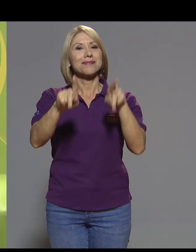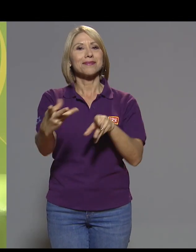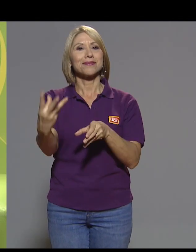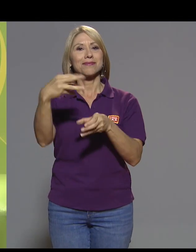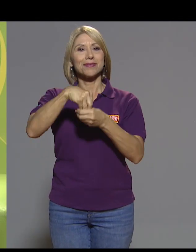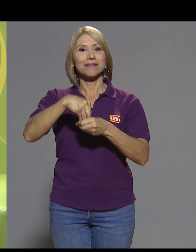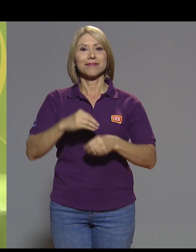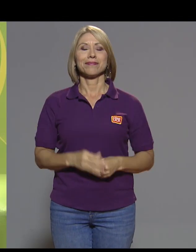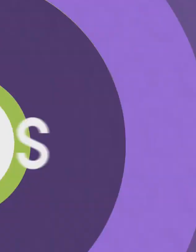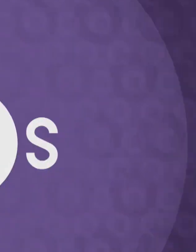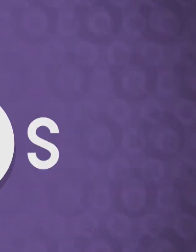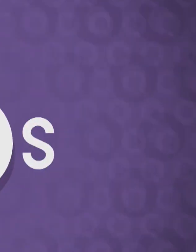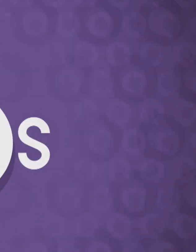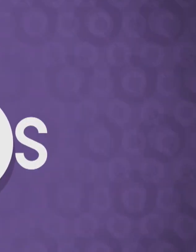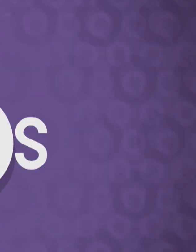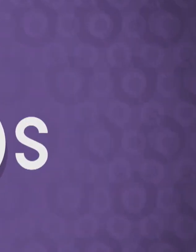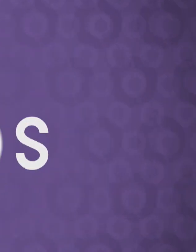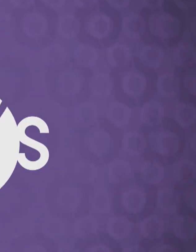inclusión